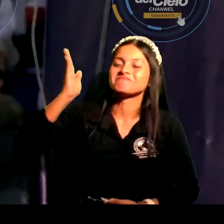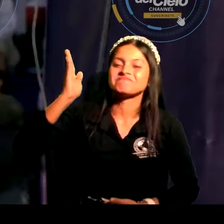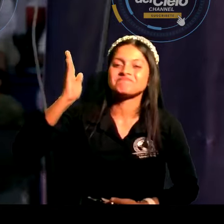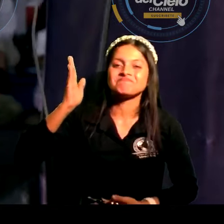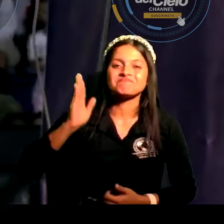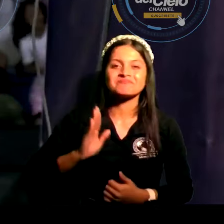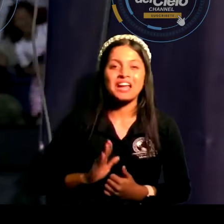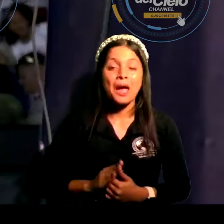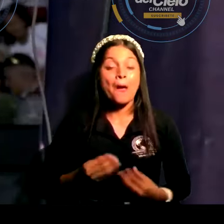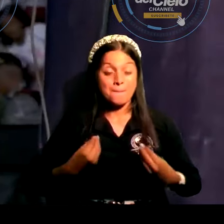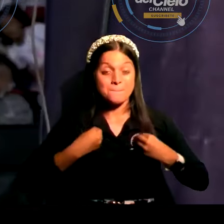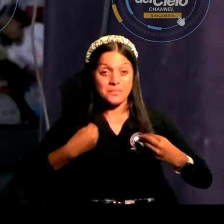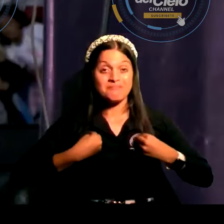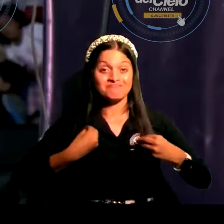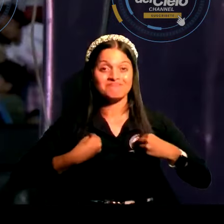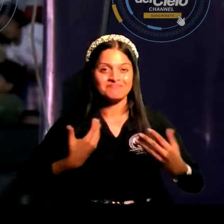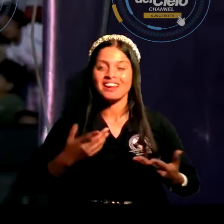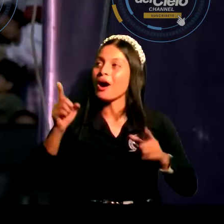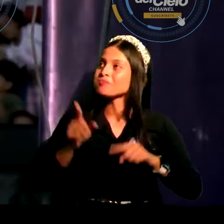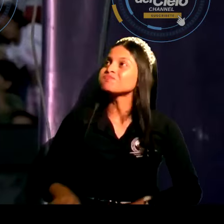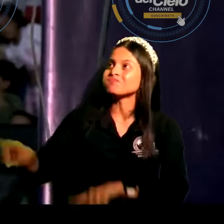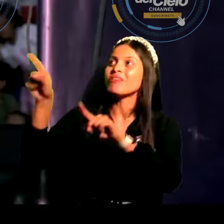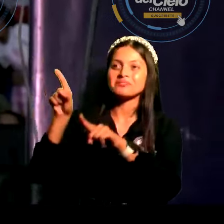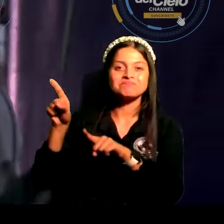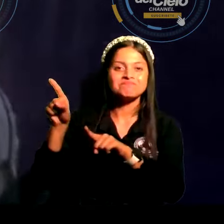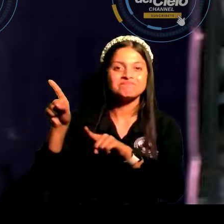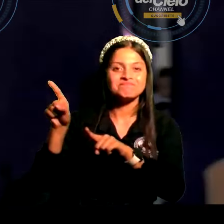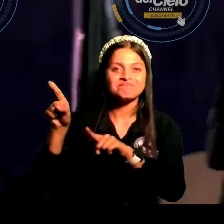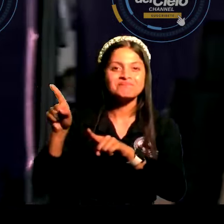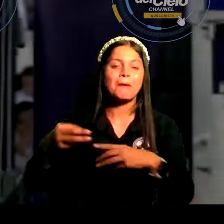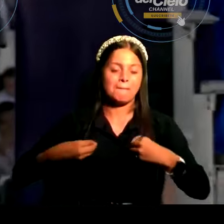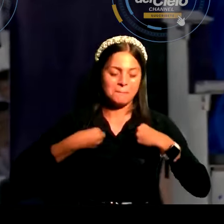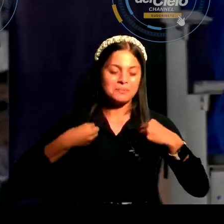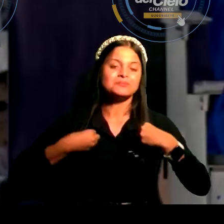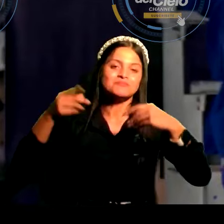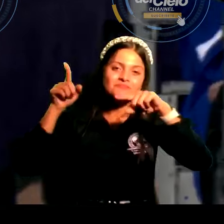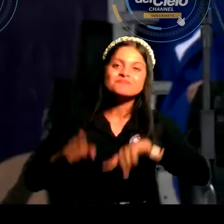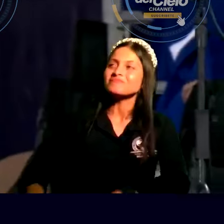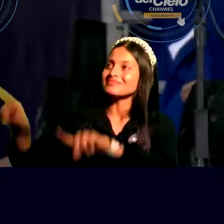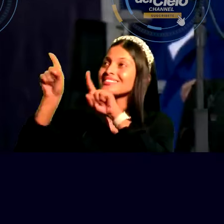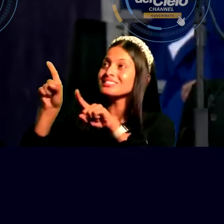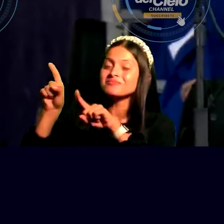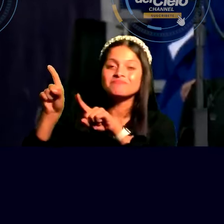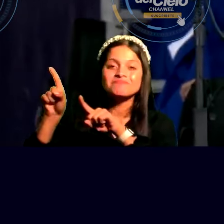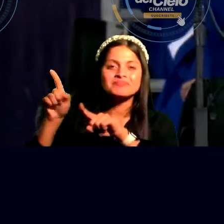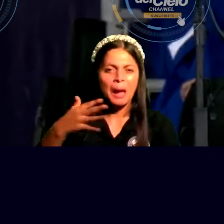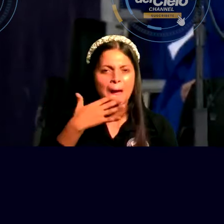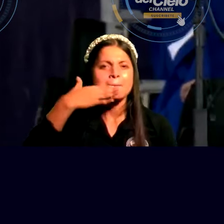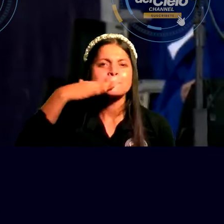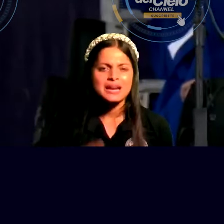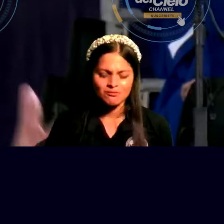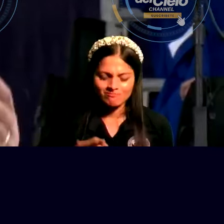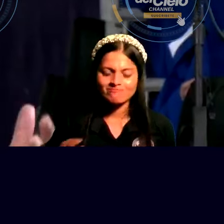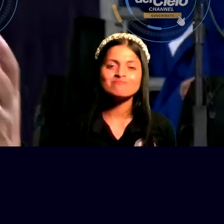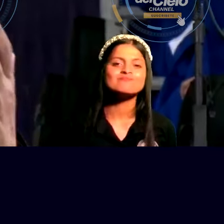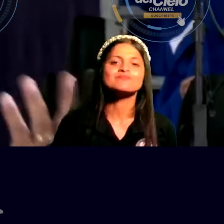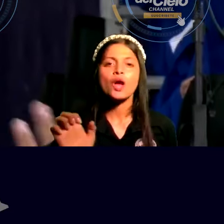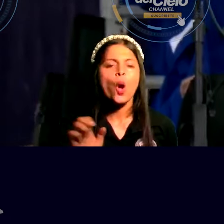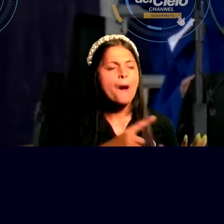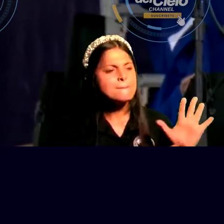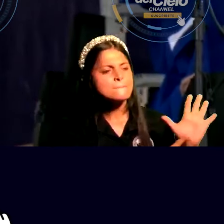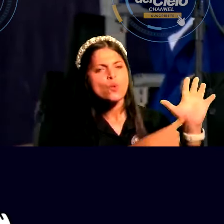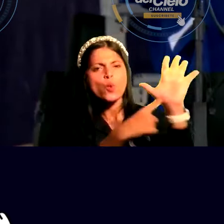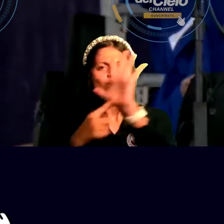vida para Él. Vive la vida para agradarlo a Él. El verdadero evangelio muestra el amor